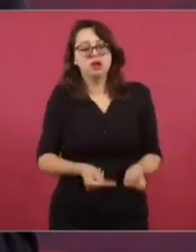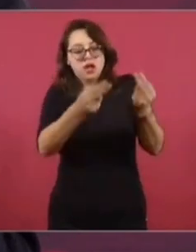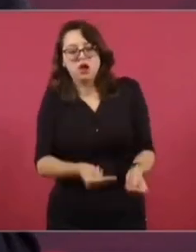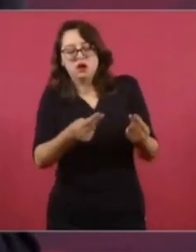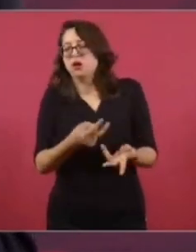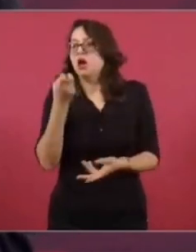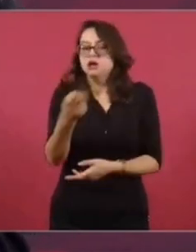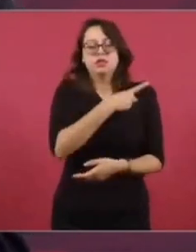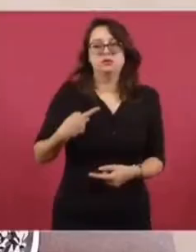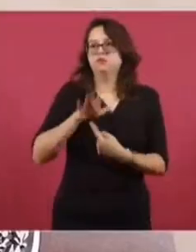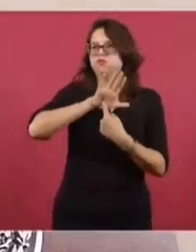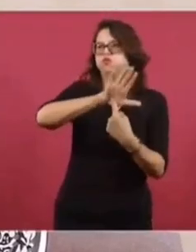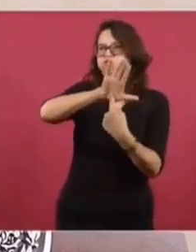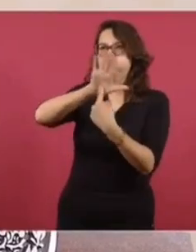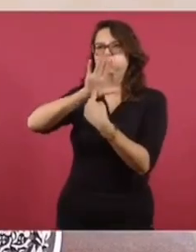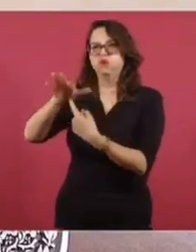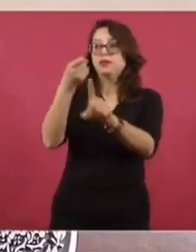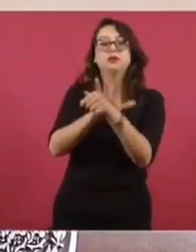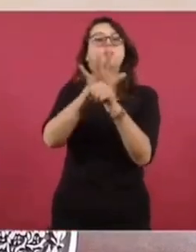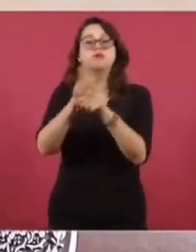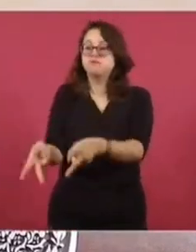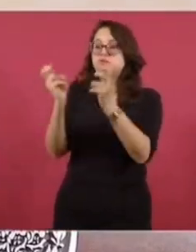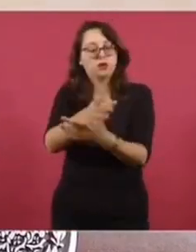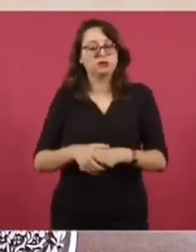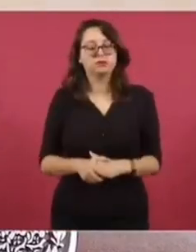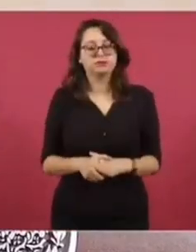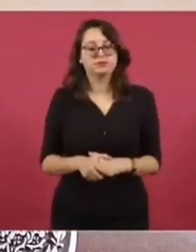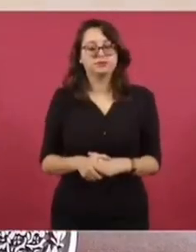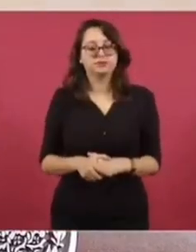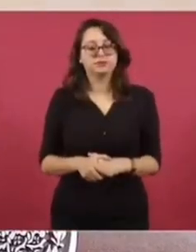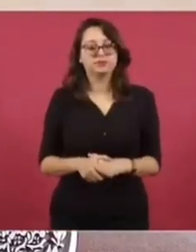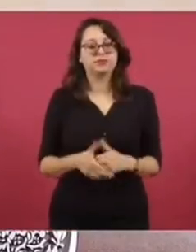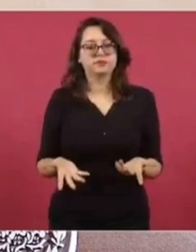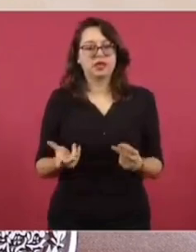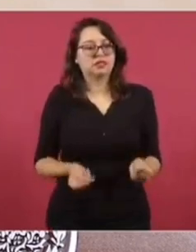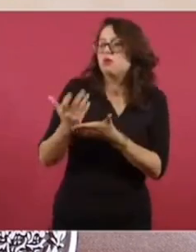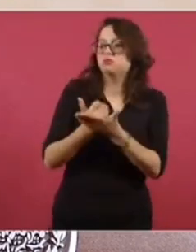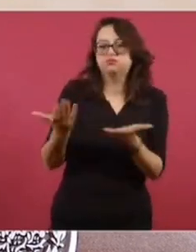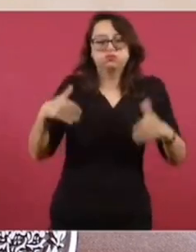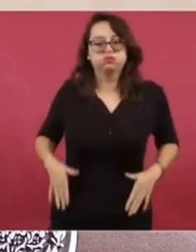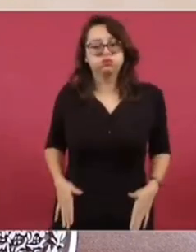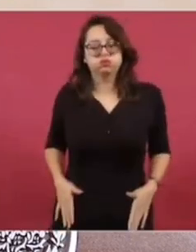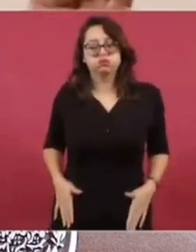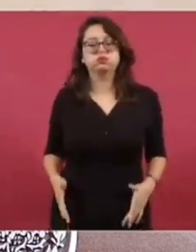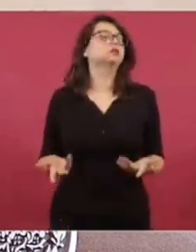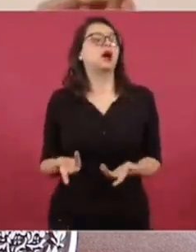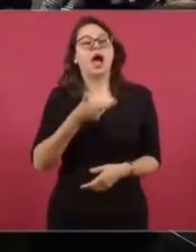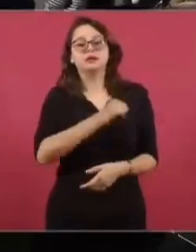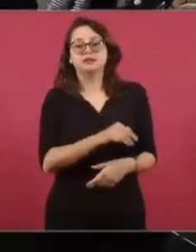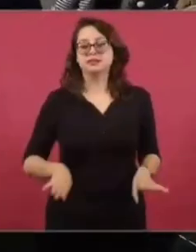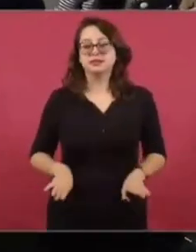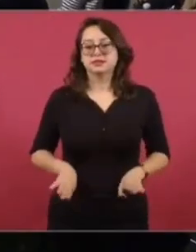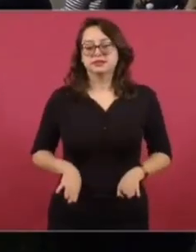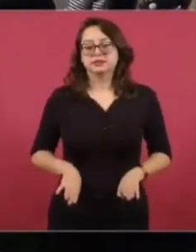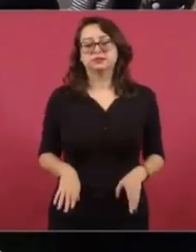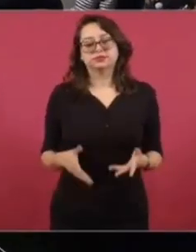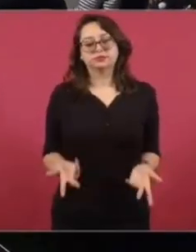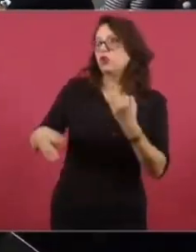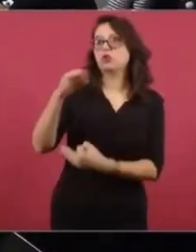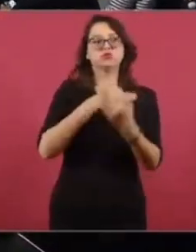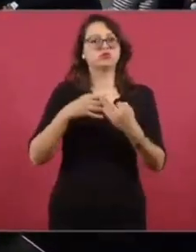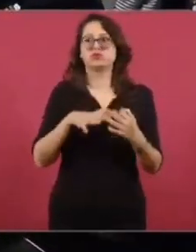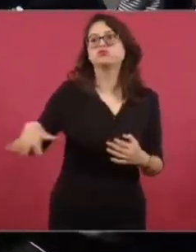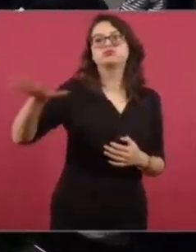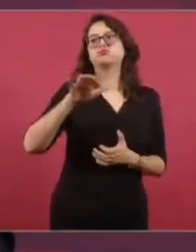su propósito es saquear, es robar, en el mejor de los casos, lucrar, y que se quedan con lo que pertenece a